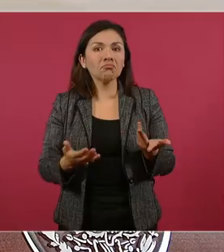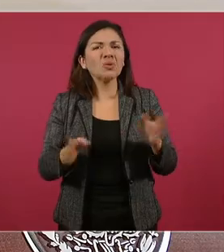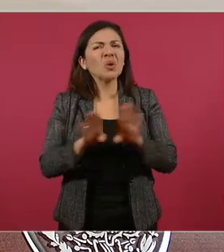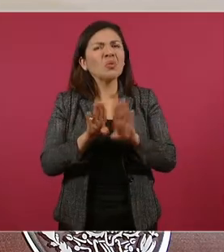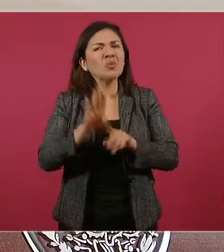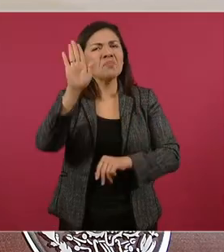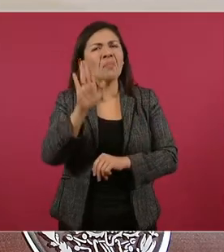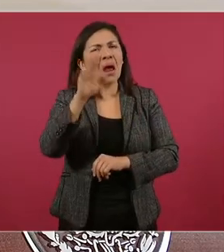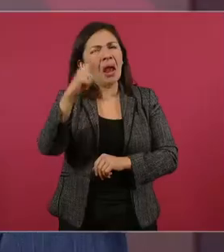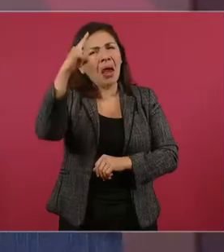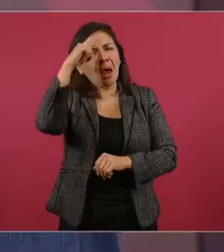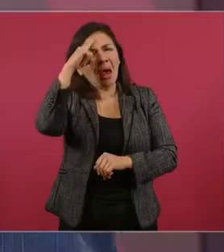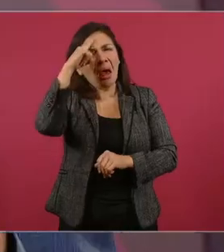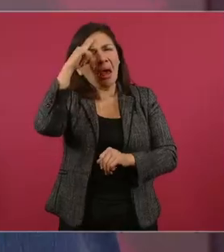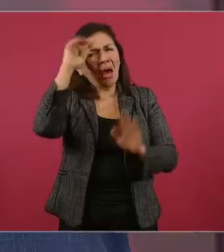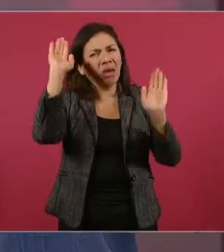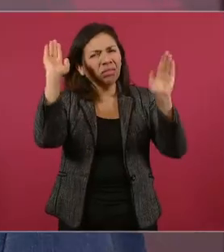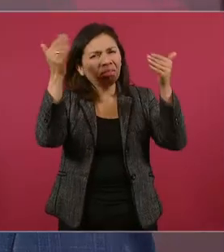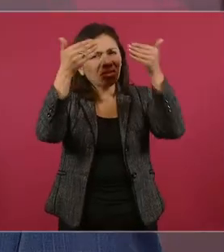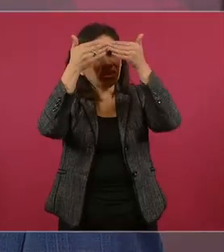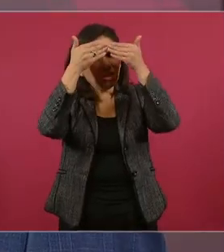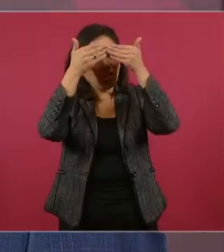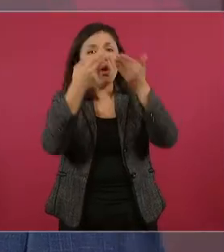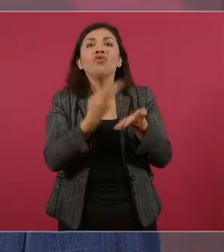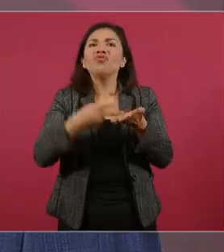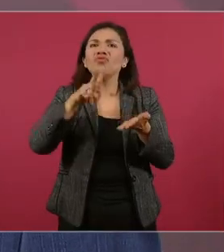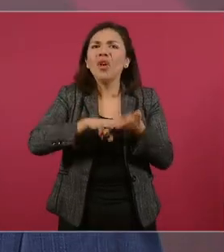obnubilados, además muy enojados.